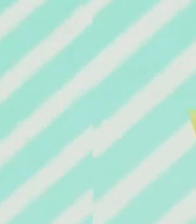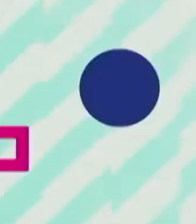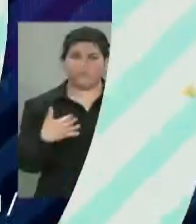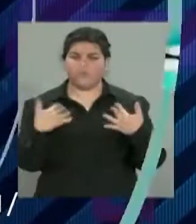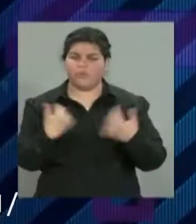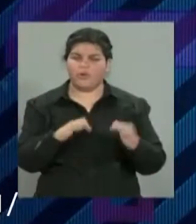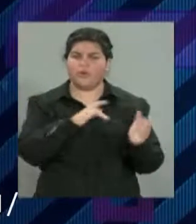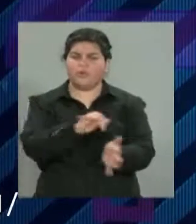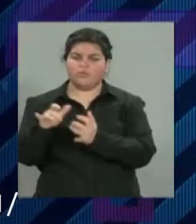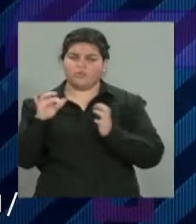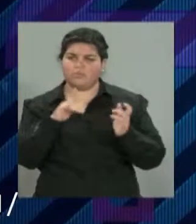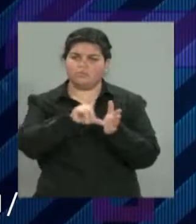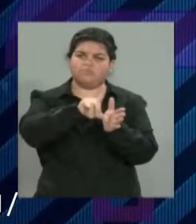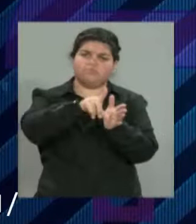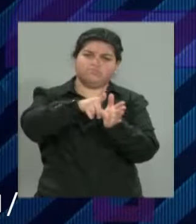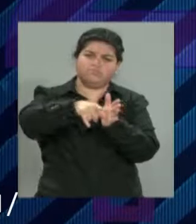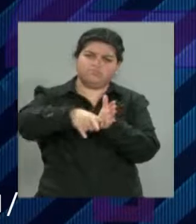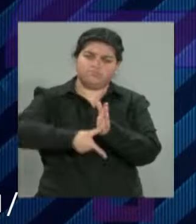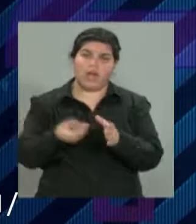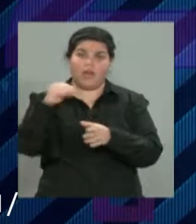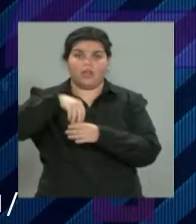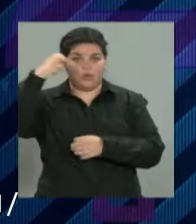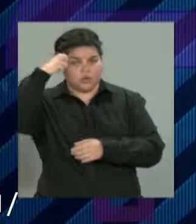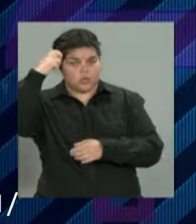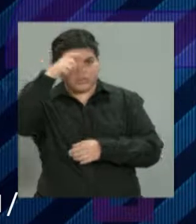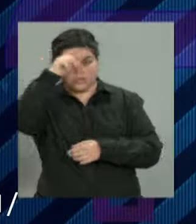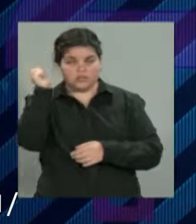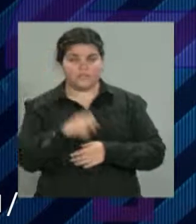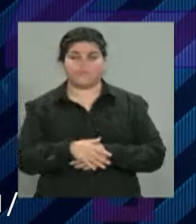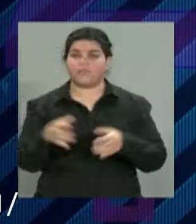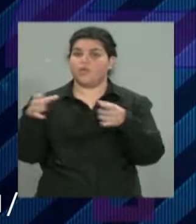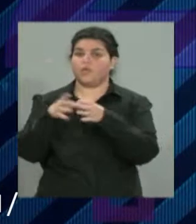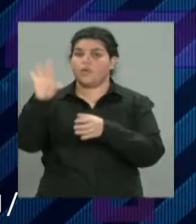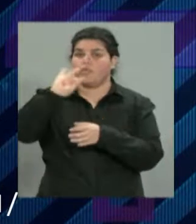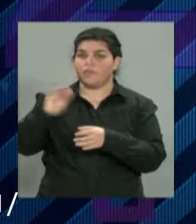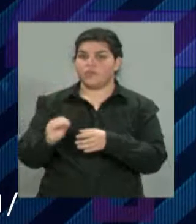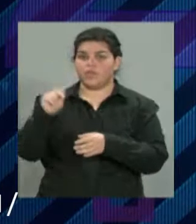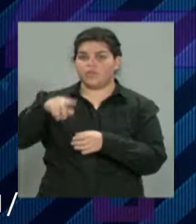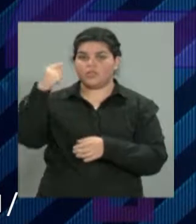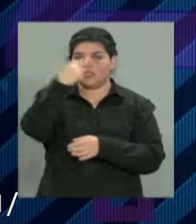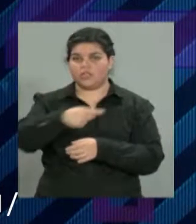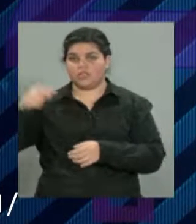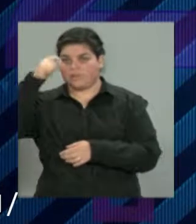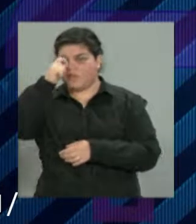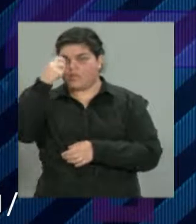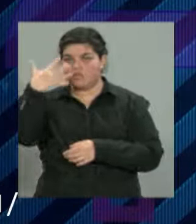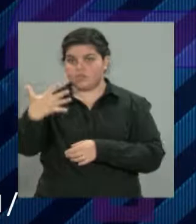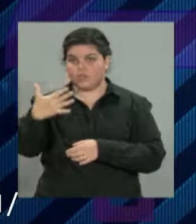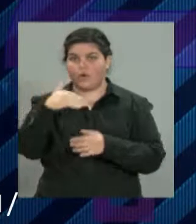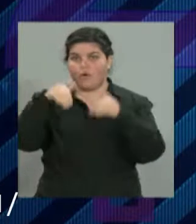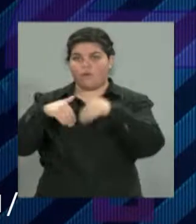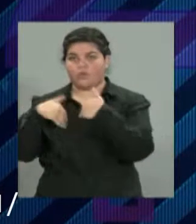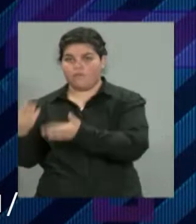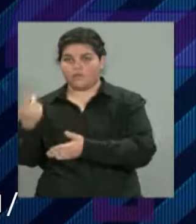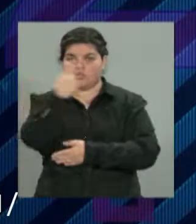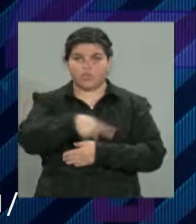más extensas que se dieron en el Congreso Nacional. La votación en Cámara de Diputados fue de 125 votos a favor,